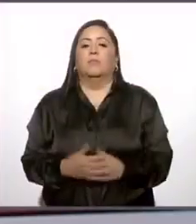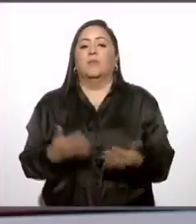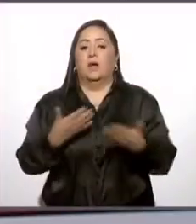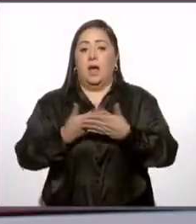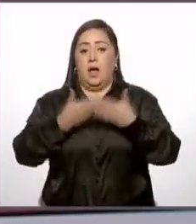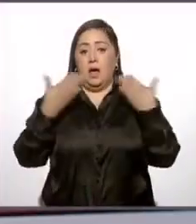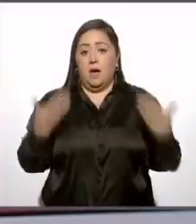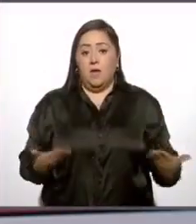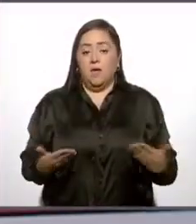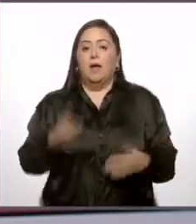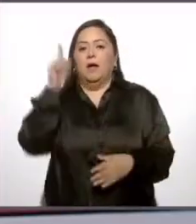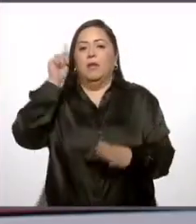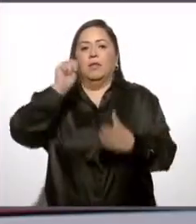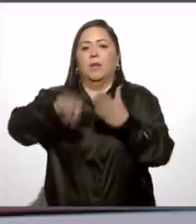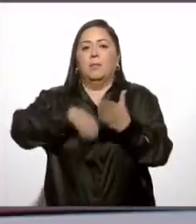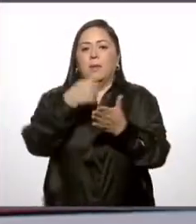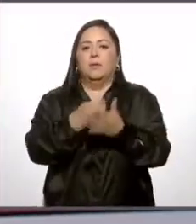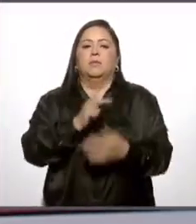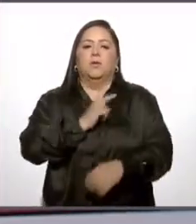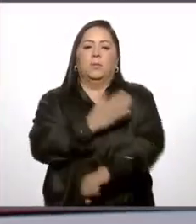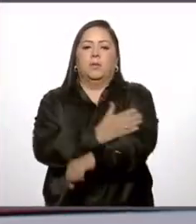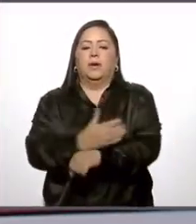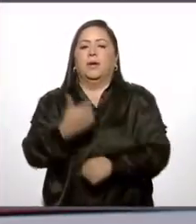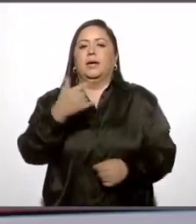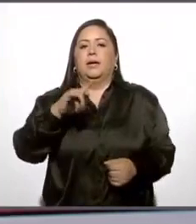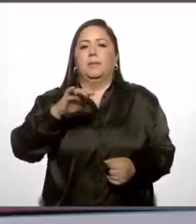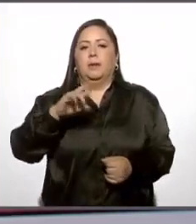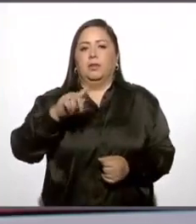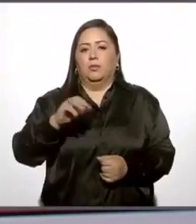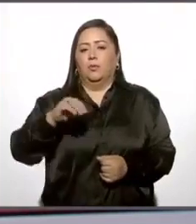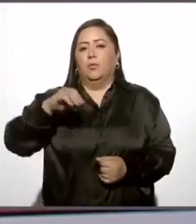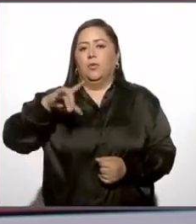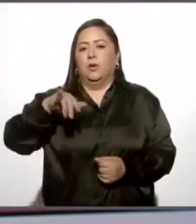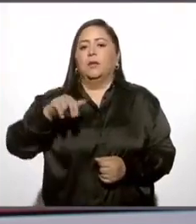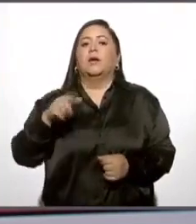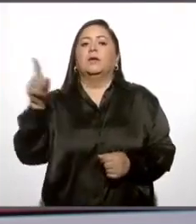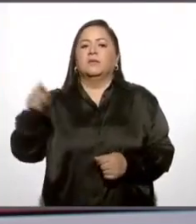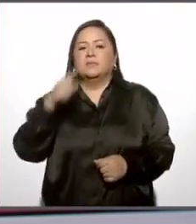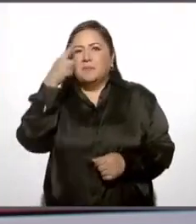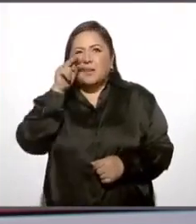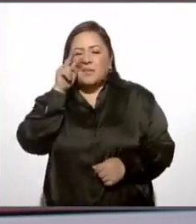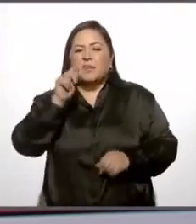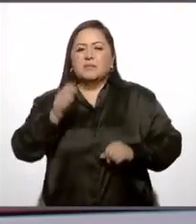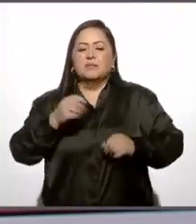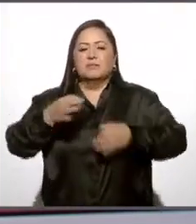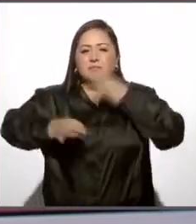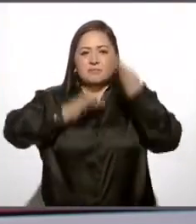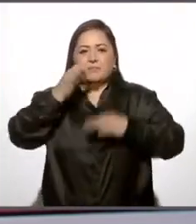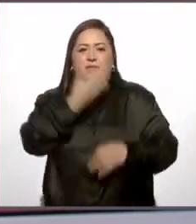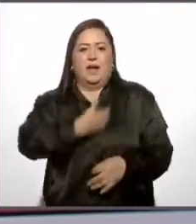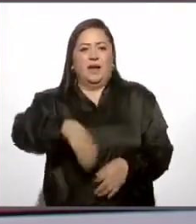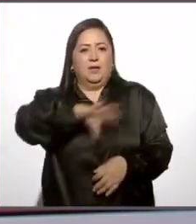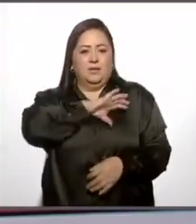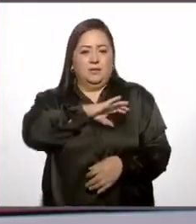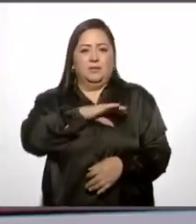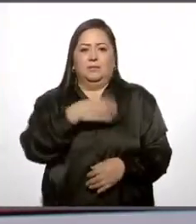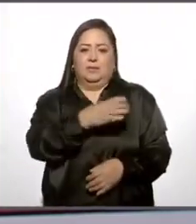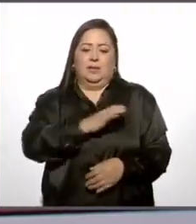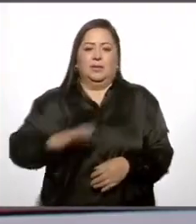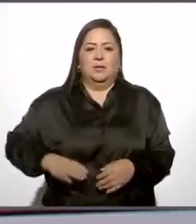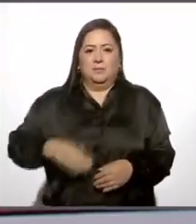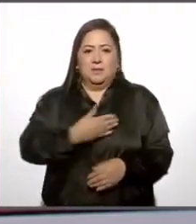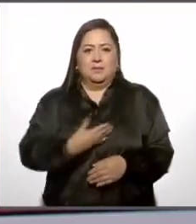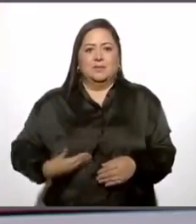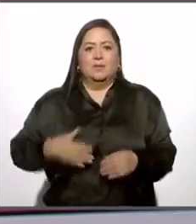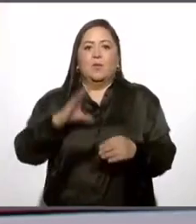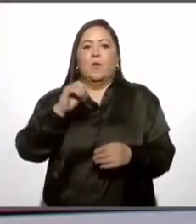Bueno, pues ahora vamos hasta Tamaulipas con nuestro compañero Gilberto Molina, quien da seguimiento a las actividades de campaña de Claudia Sheinbaum, candidata